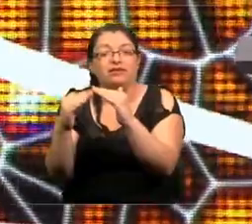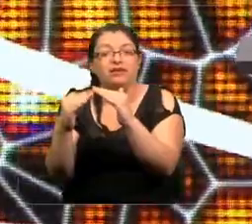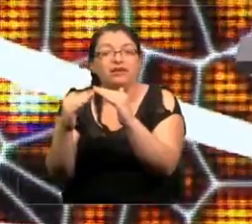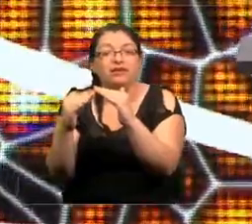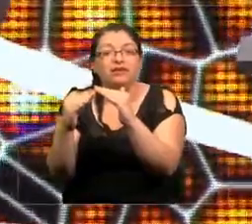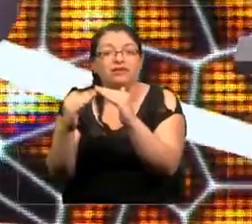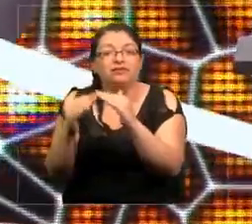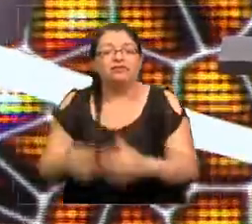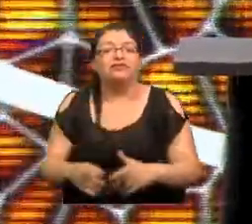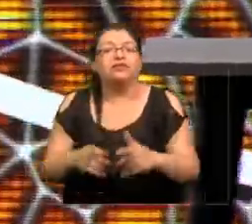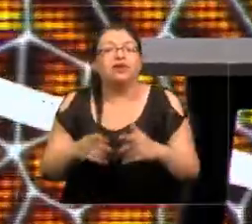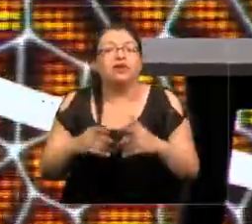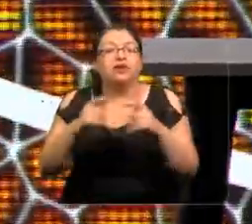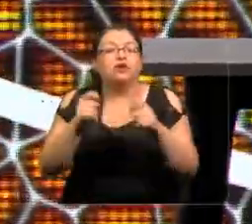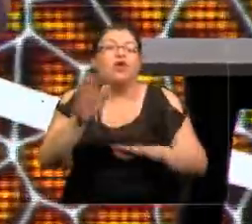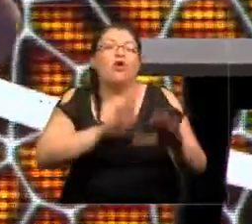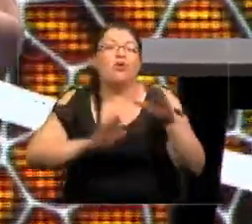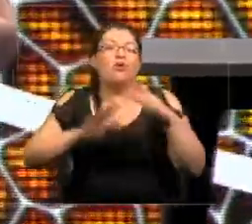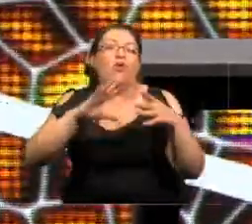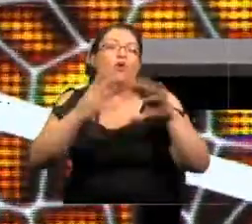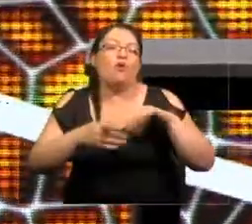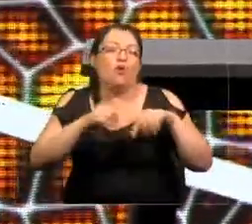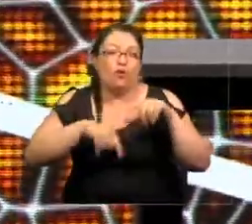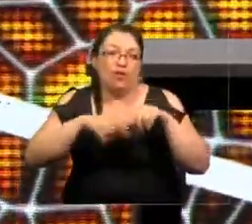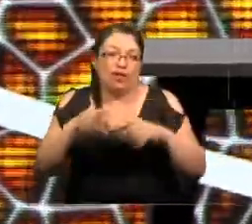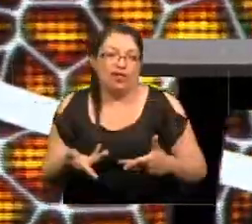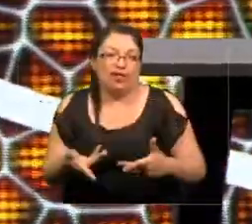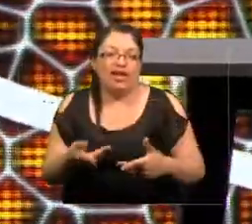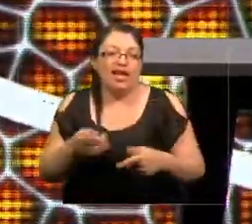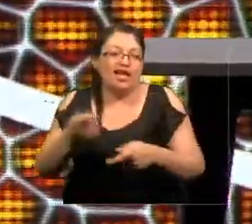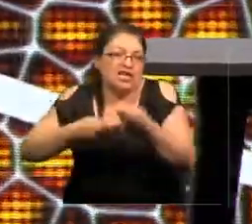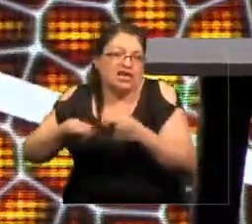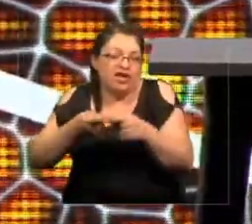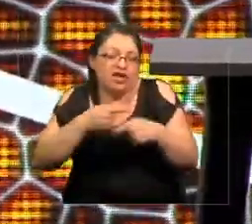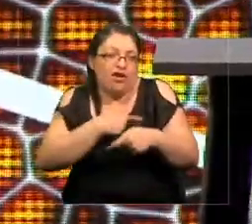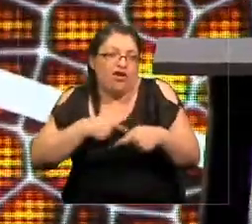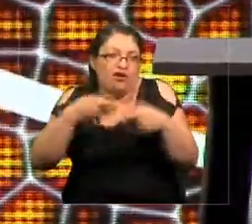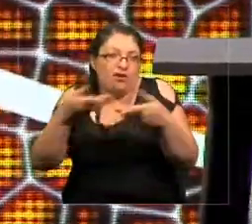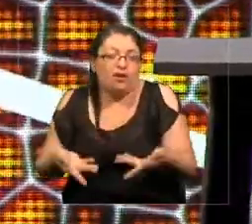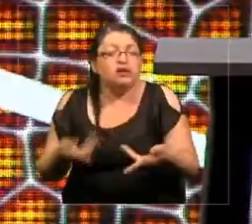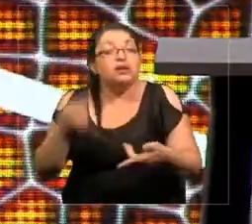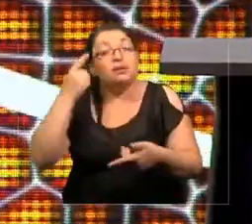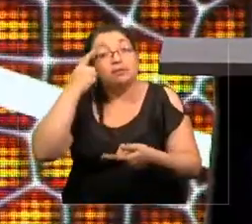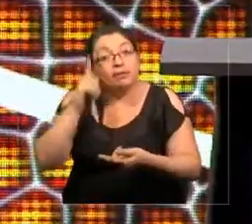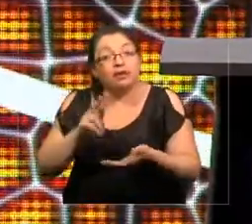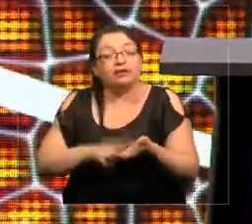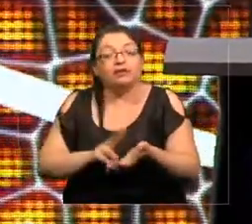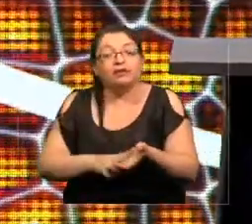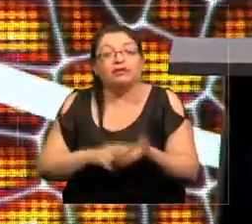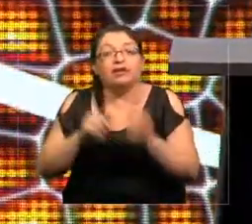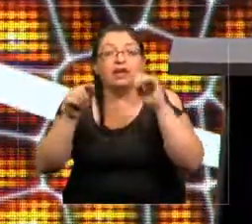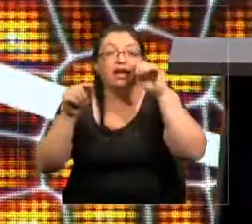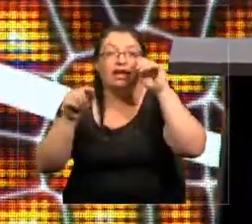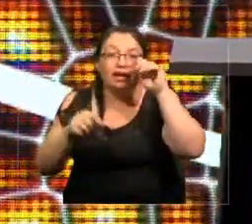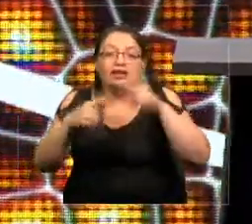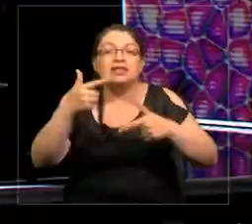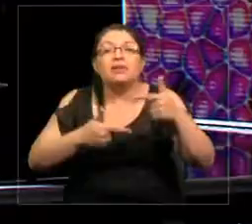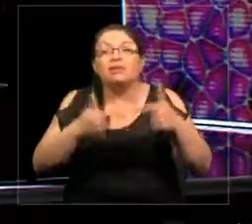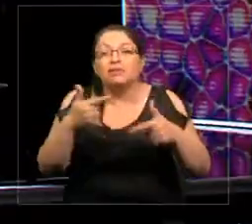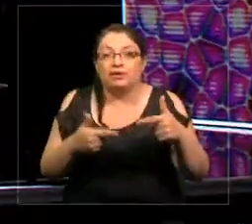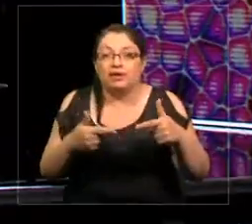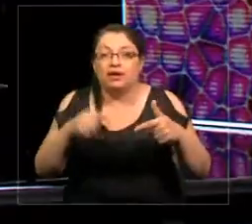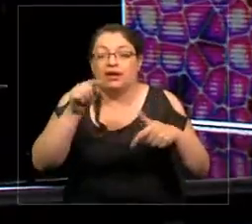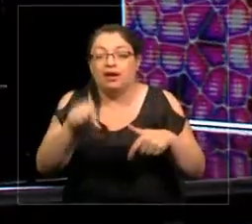son sostenibles se venden como sostenibles pero sin embargo esta política y estos